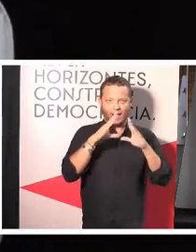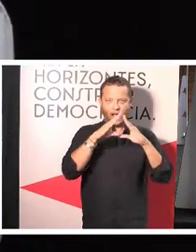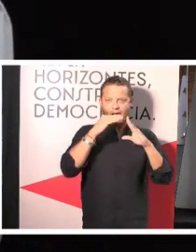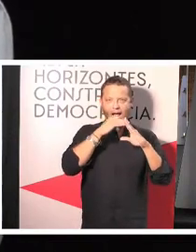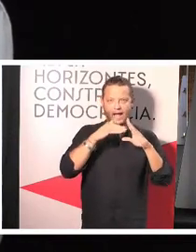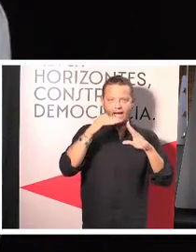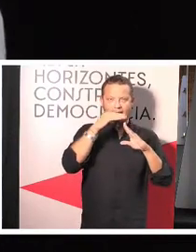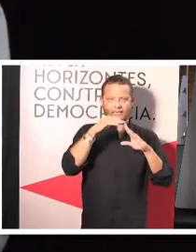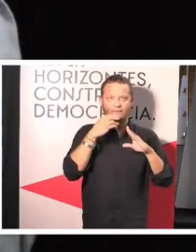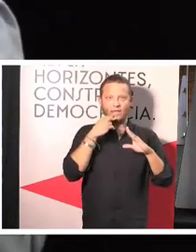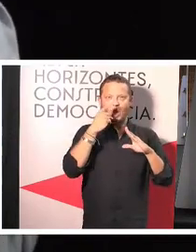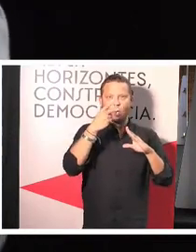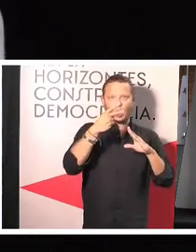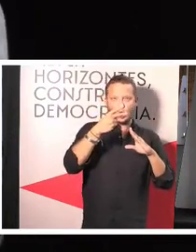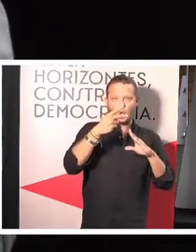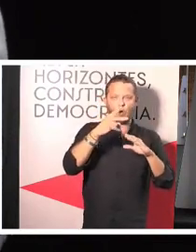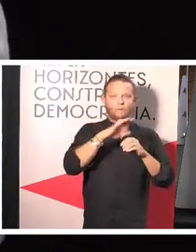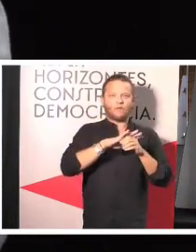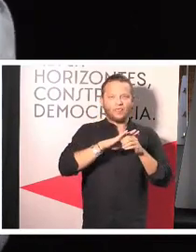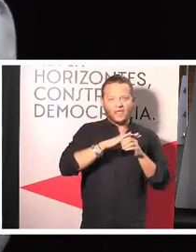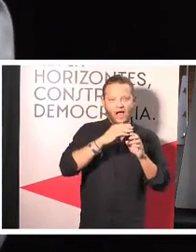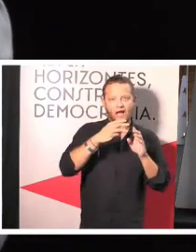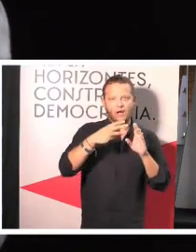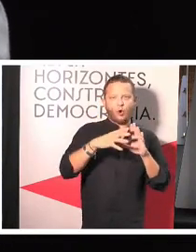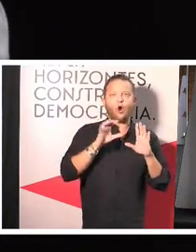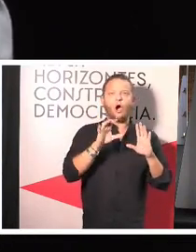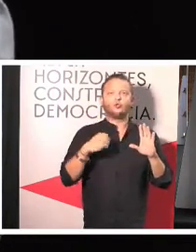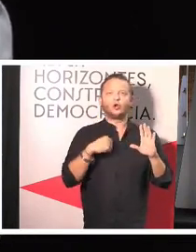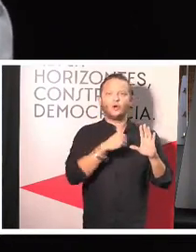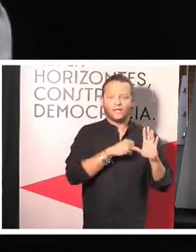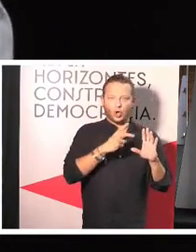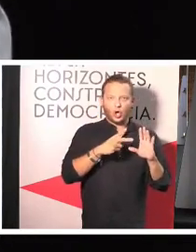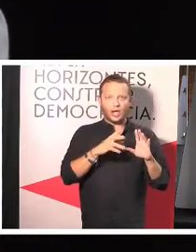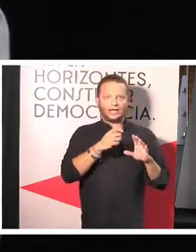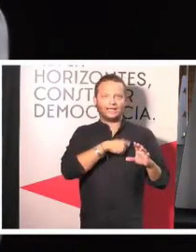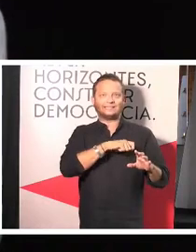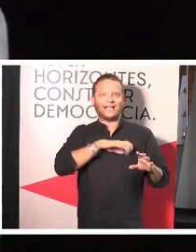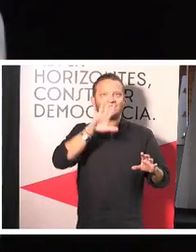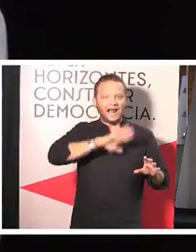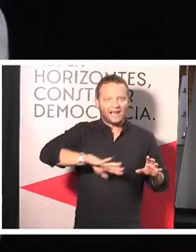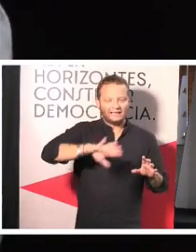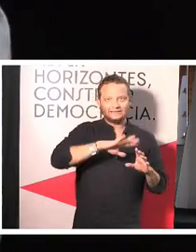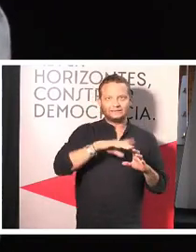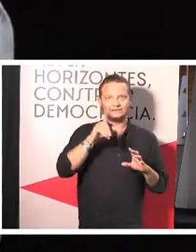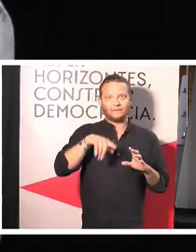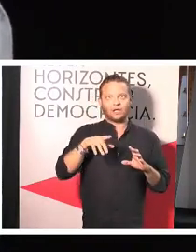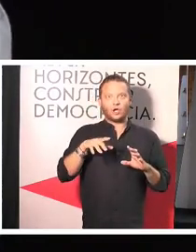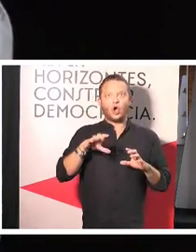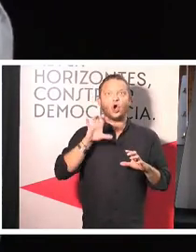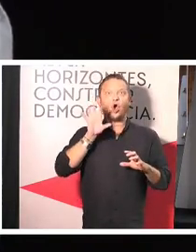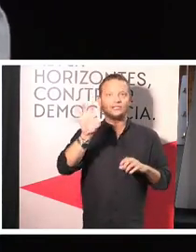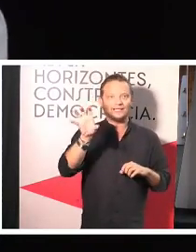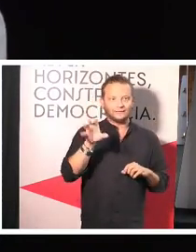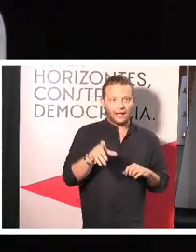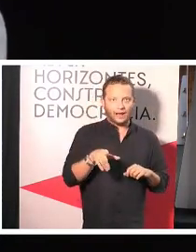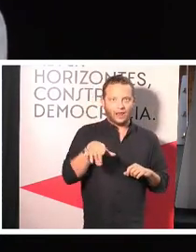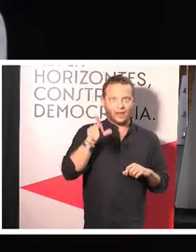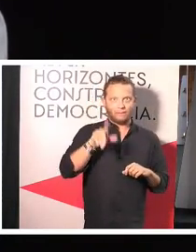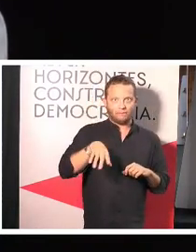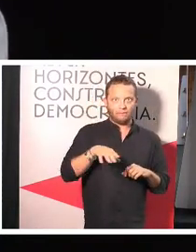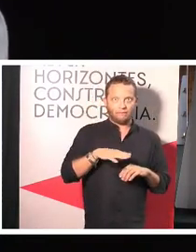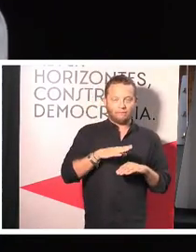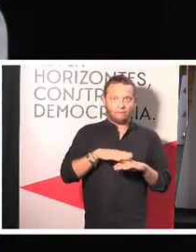de tal forma que había nodos provinciales, nodos autonómicos, nodos estatales, nodos continentales, ¿no? Para que